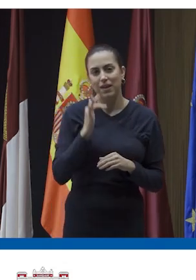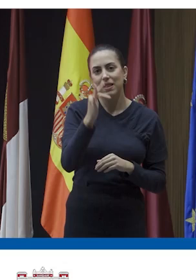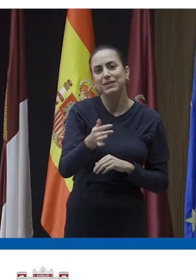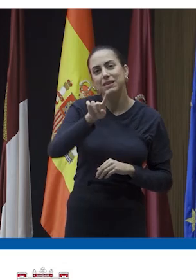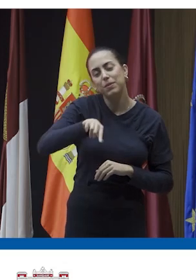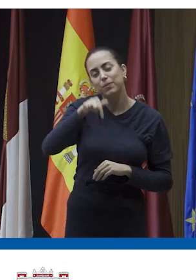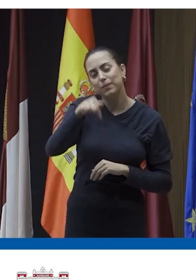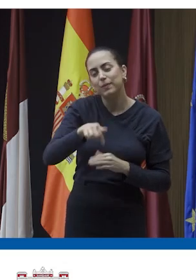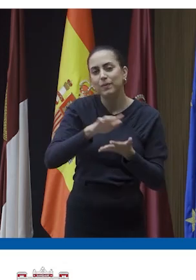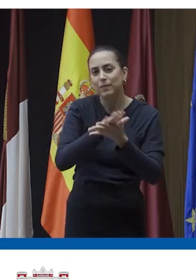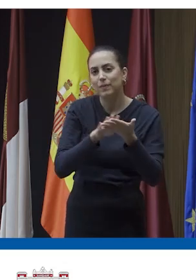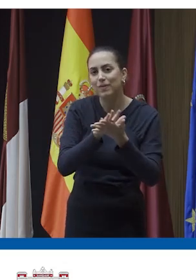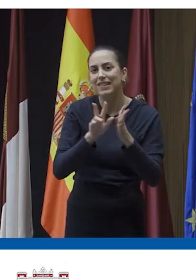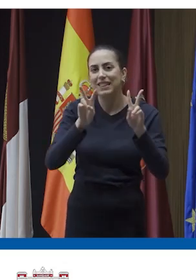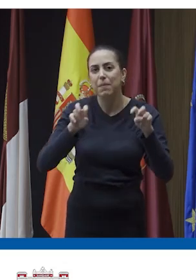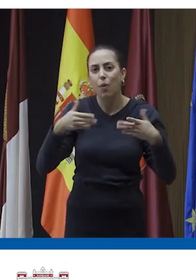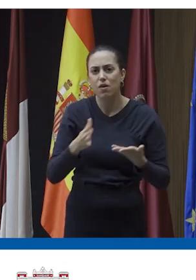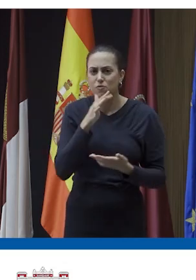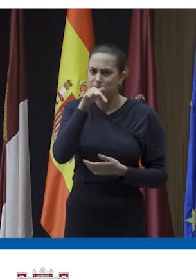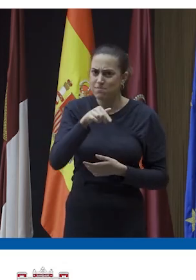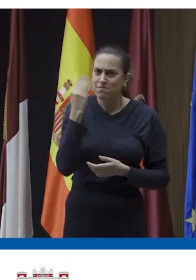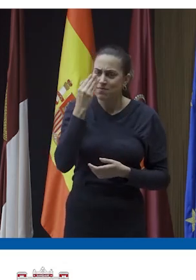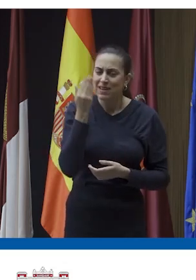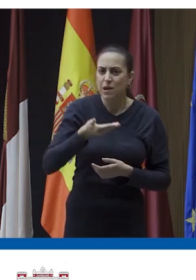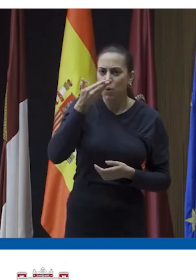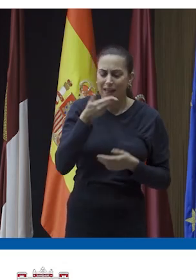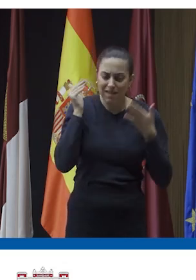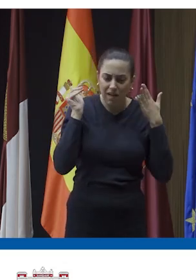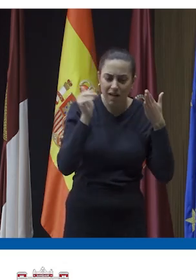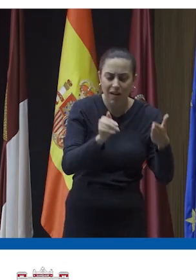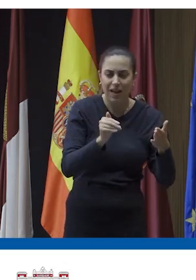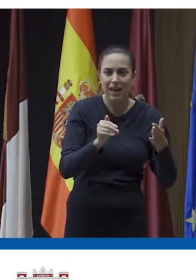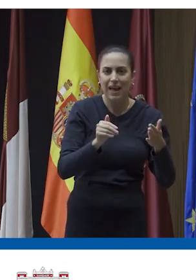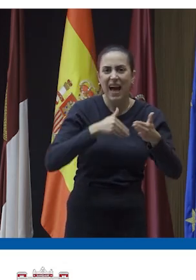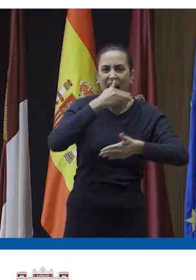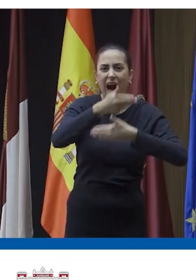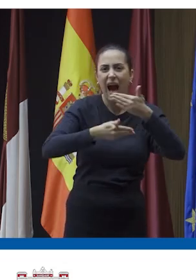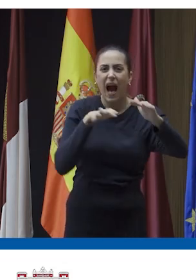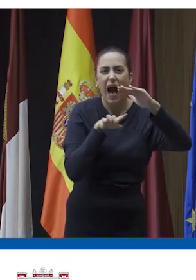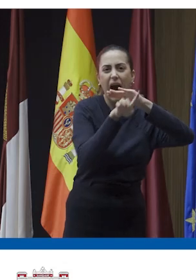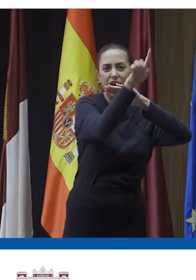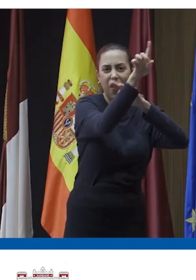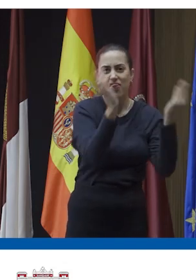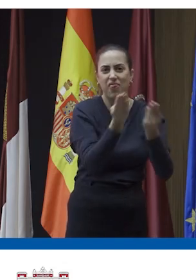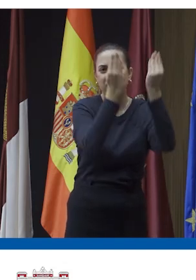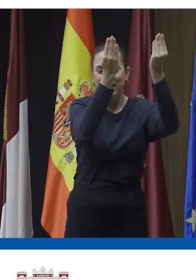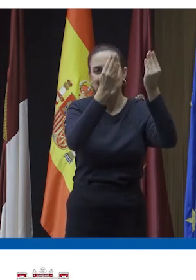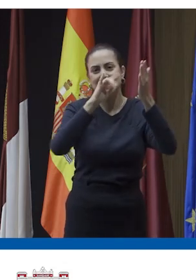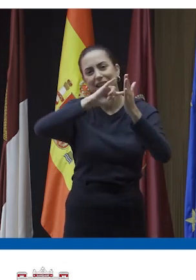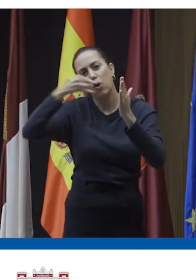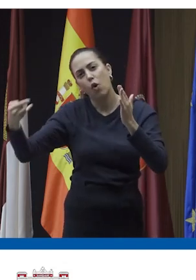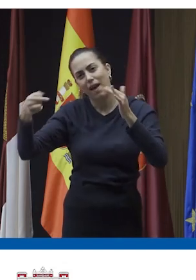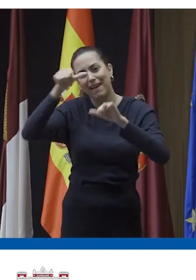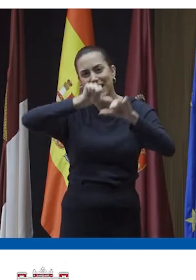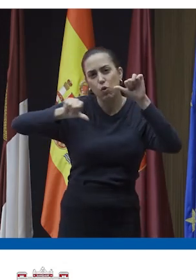creo que este aspecto es importante y crucial, sobre los avances en tecnología quirúrgica,